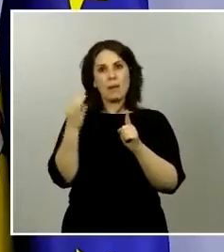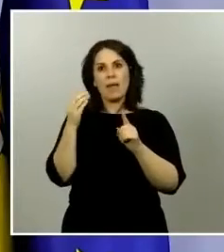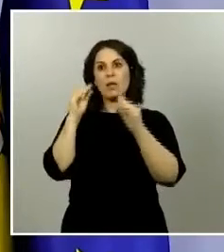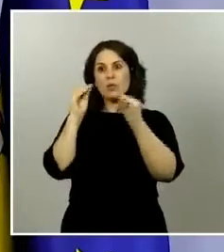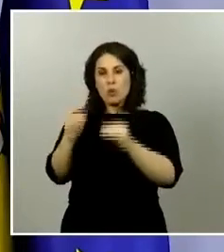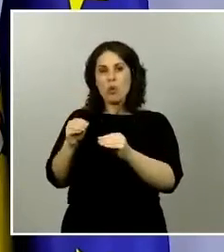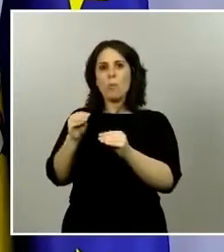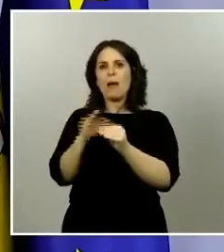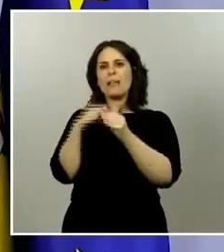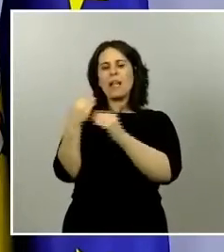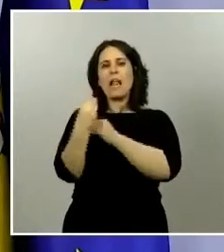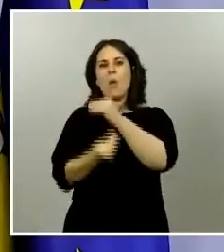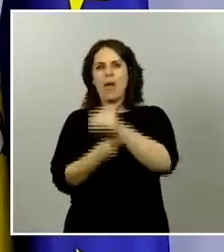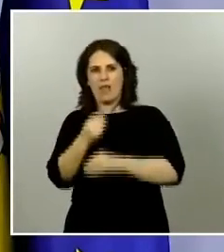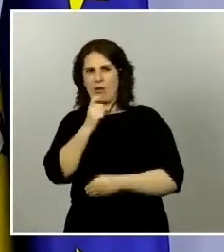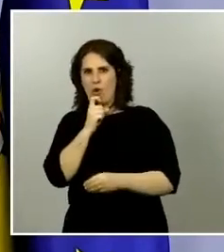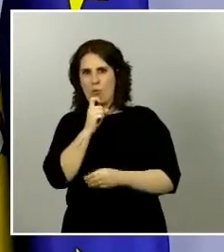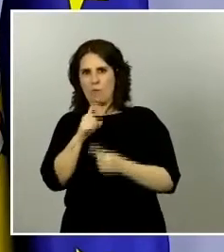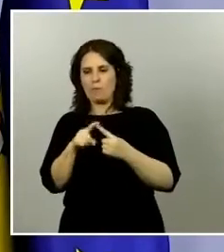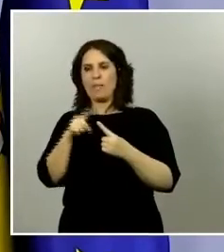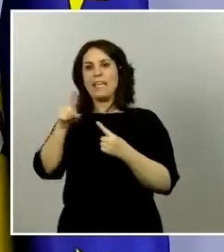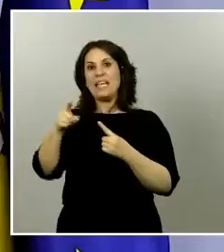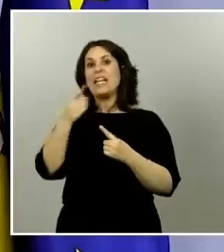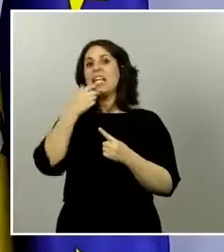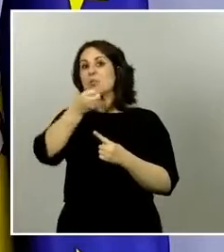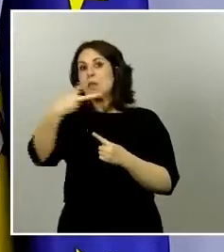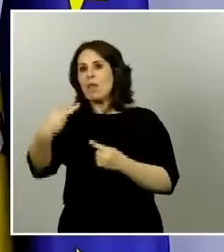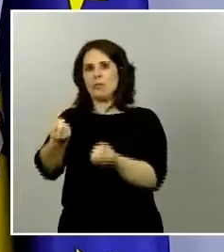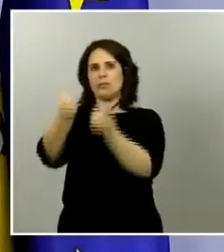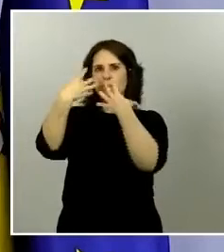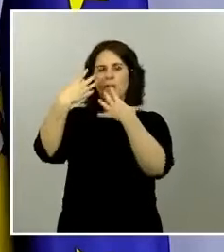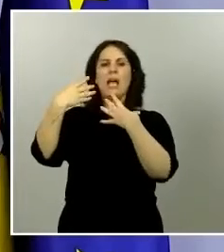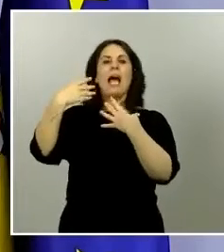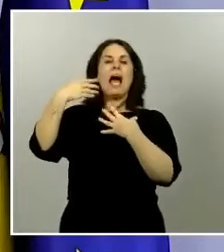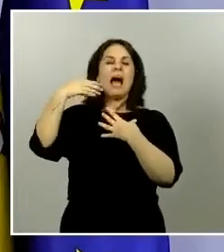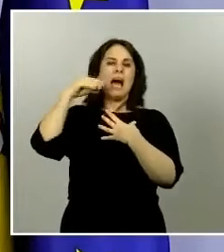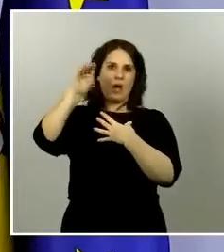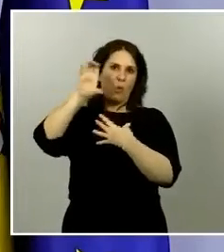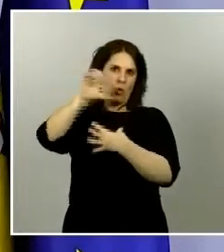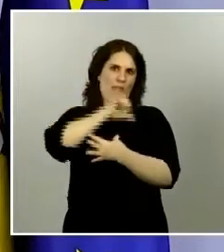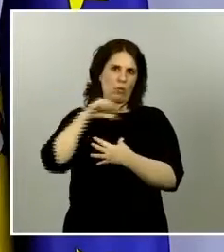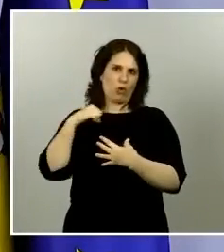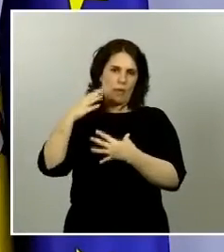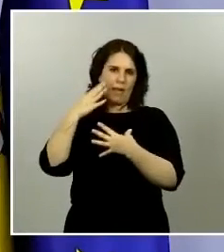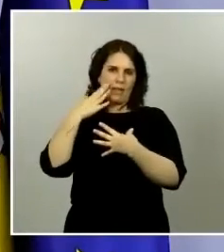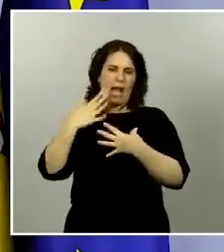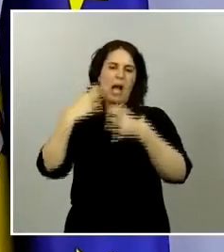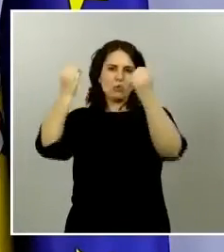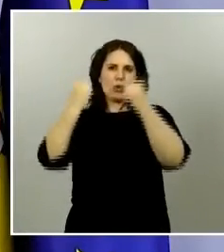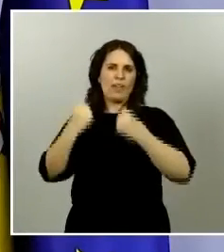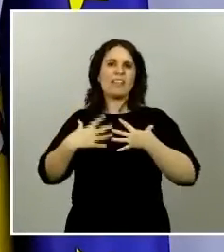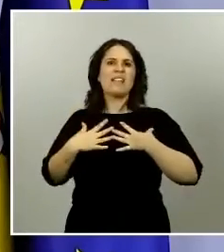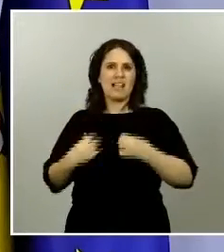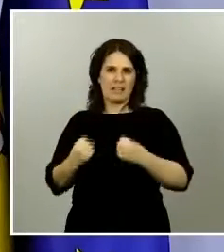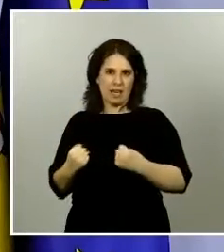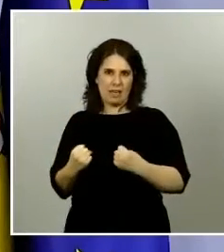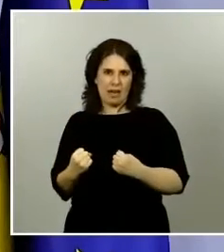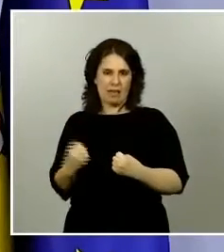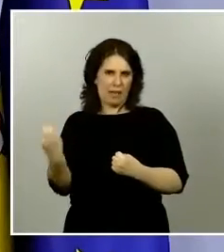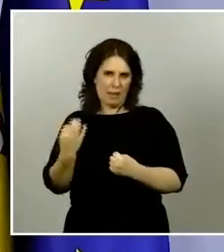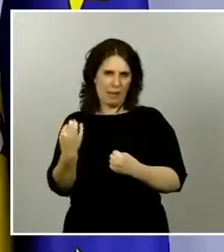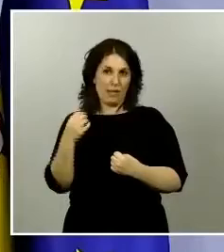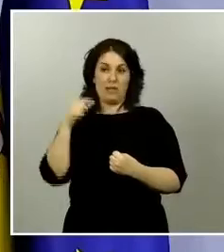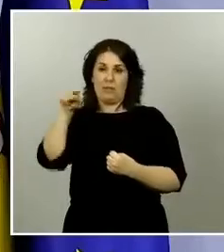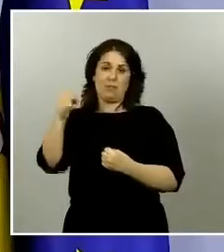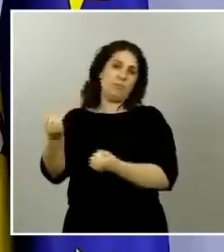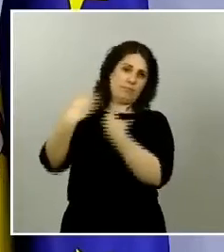test de diagnóstico rápidos, debe de comunicar el material que tiene para efectuar estos test y los test que hace a la autoridad sanitaria de la comunidad autónoma. Y